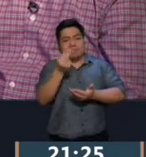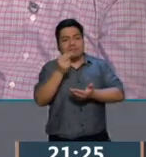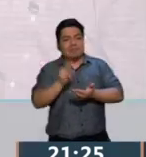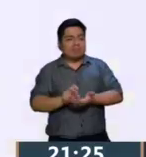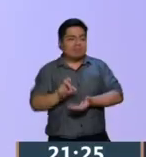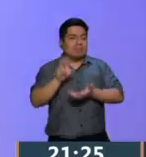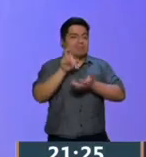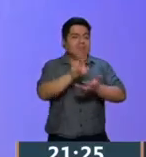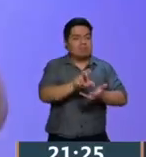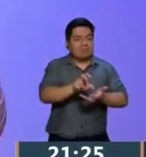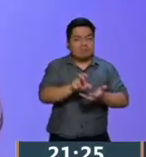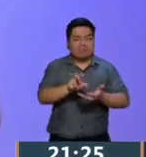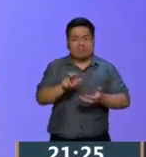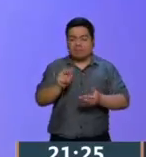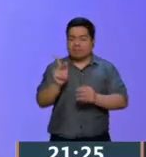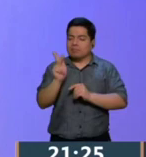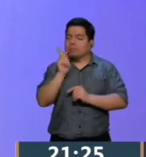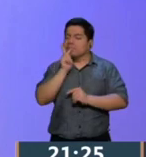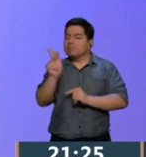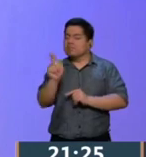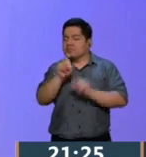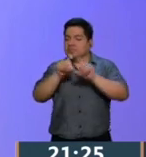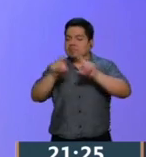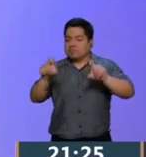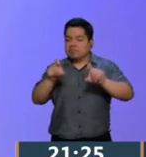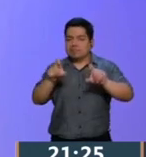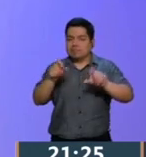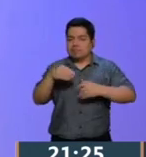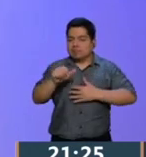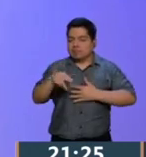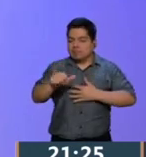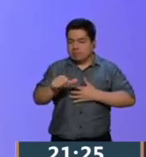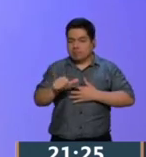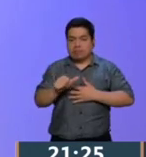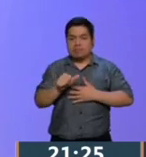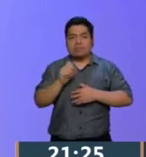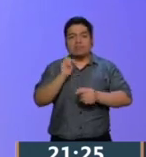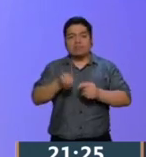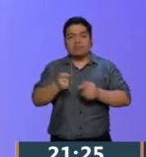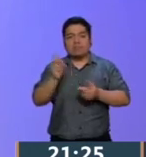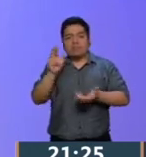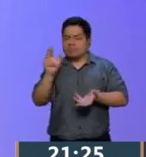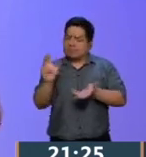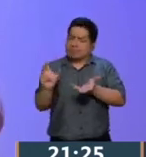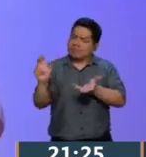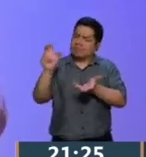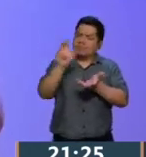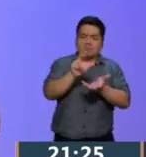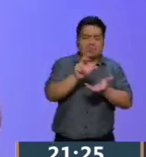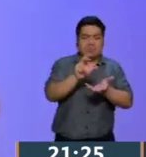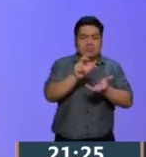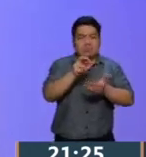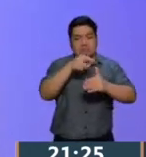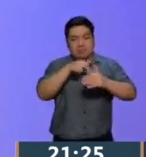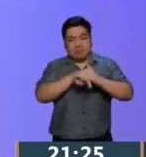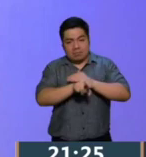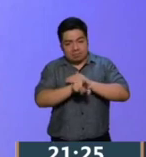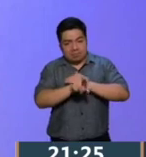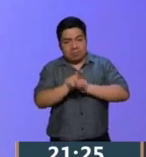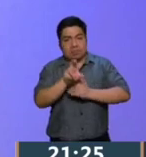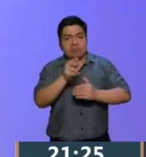destinarse. Y hay una palabra que a Morena le hace cortocircuito, que es inversión. La caída del metro se debió a falta